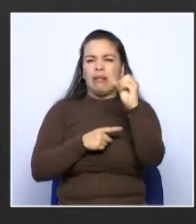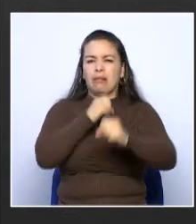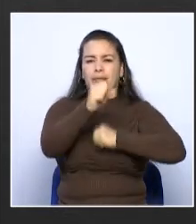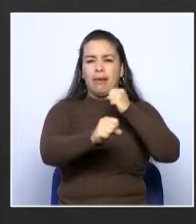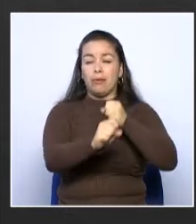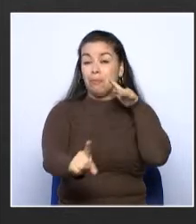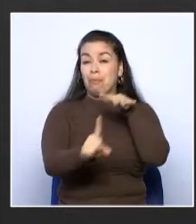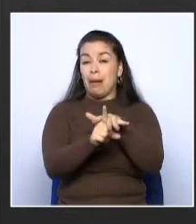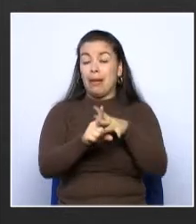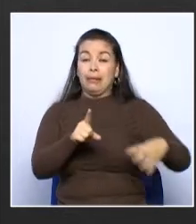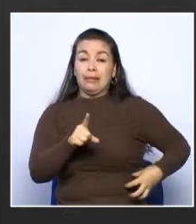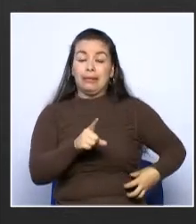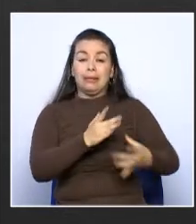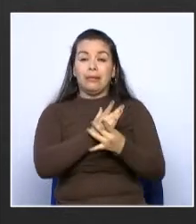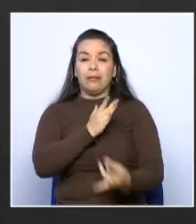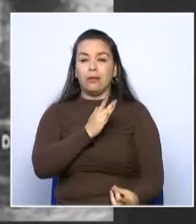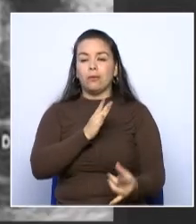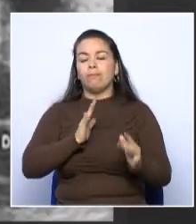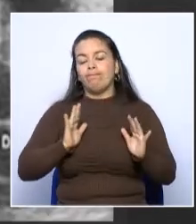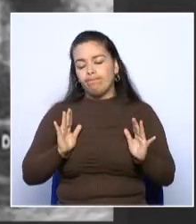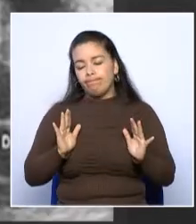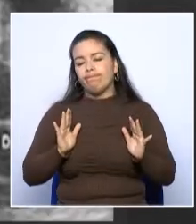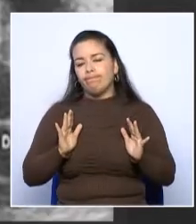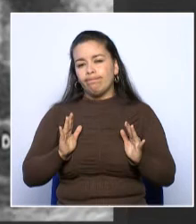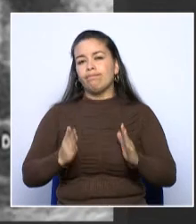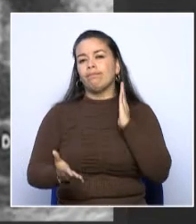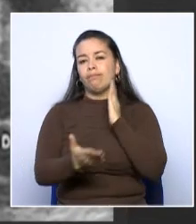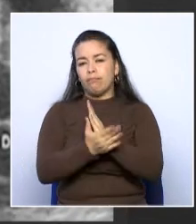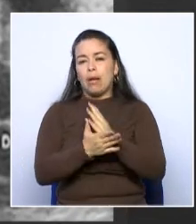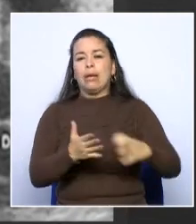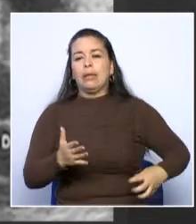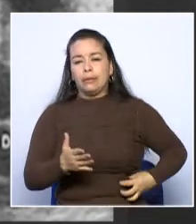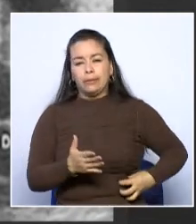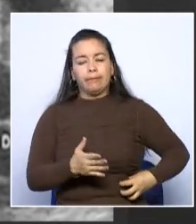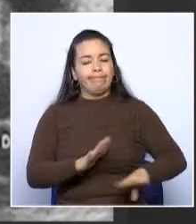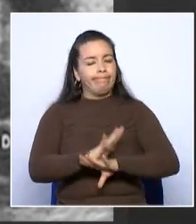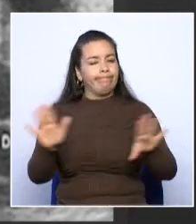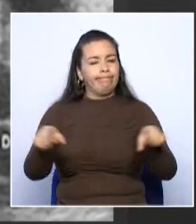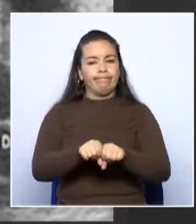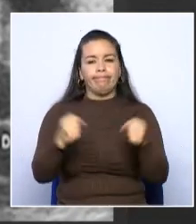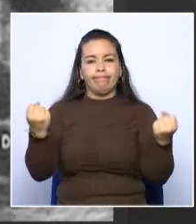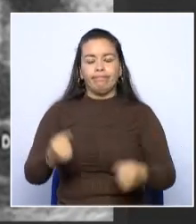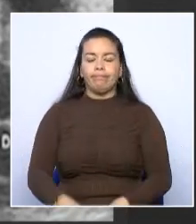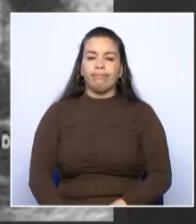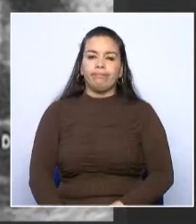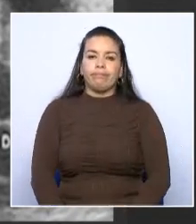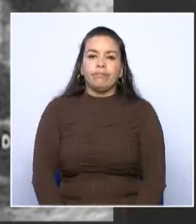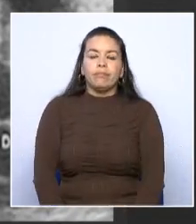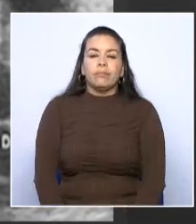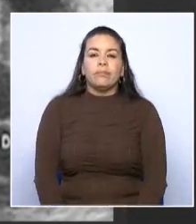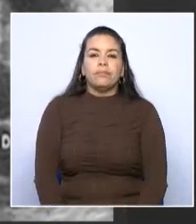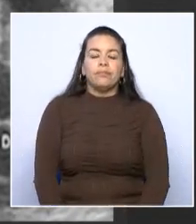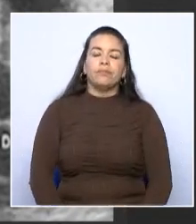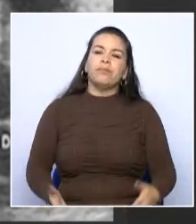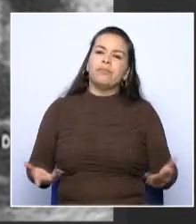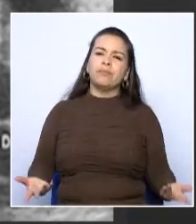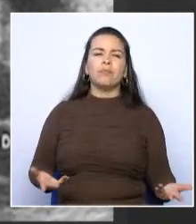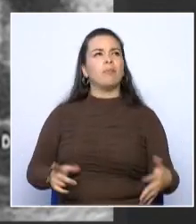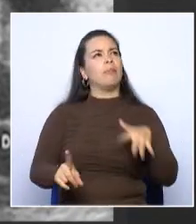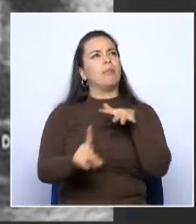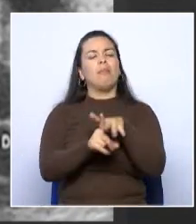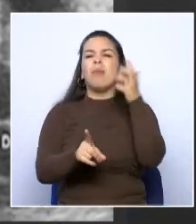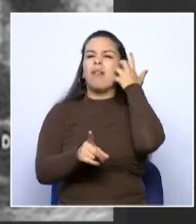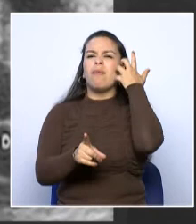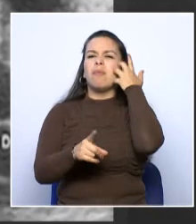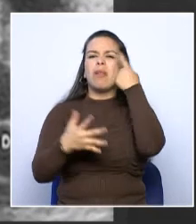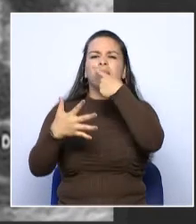ese hígado graso, podamos llegar a un estado cirrótico, a una fibrosis. ¿Sí? ¿Qué enfermedades podríamos nosotros diagnosticar con